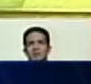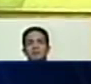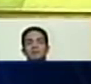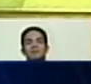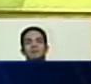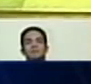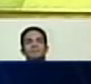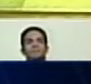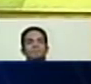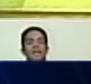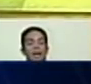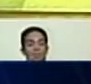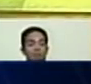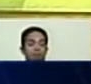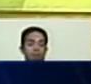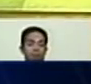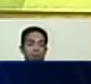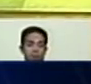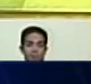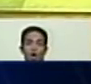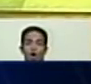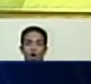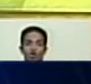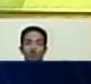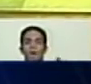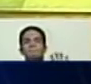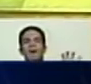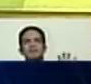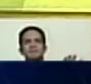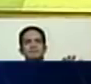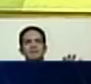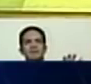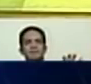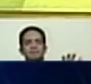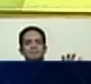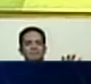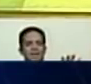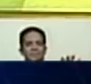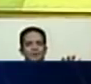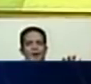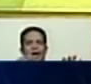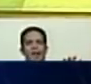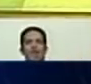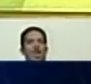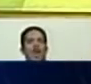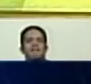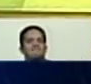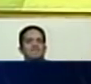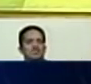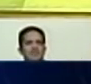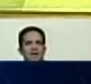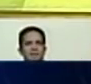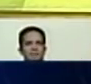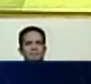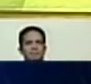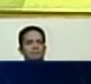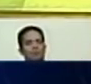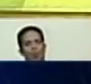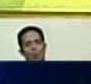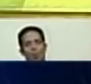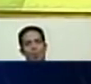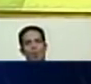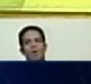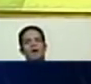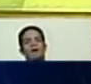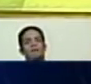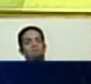saben que las relaciones diplomáticas no son una declaración simplemente, tienen una práctica, la práctica